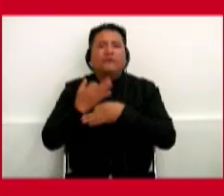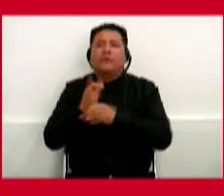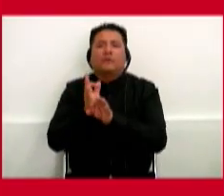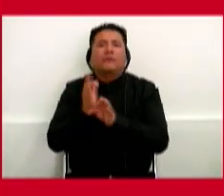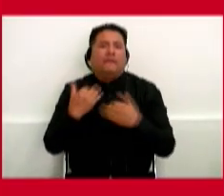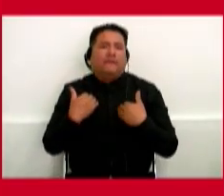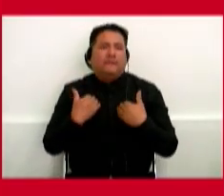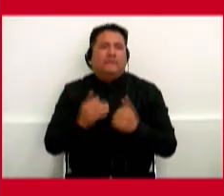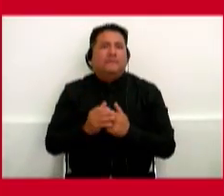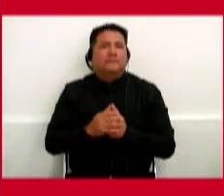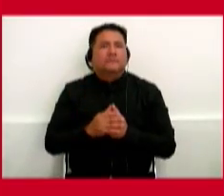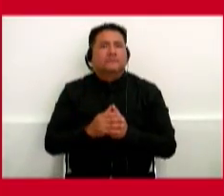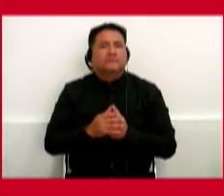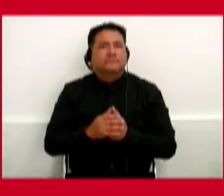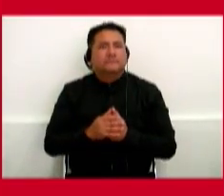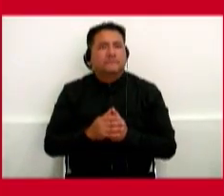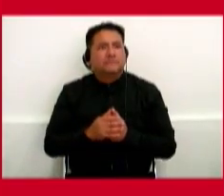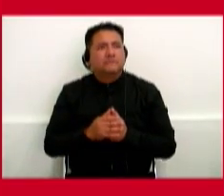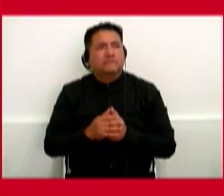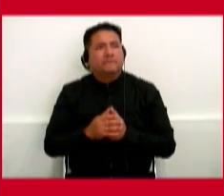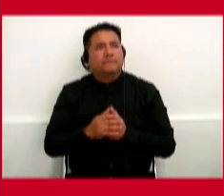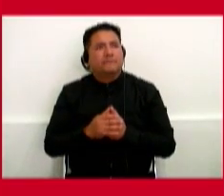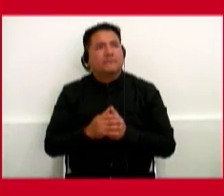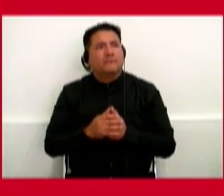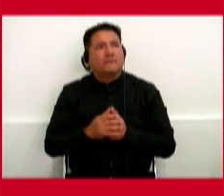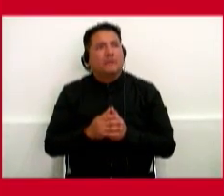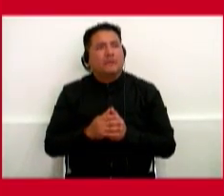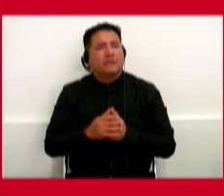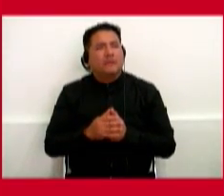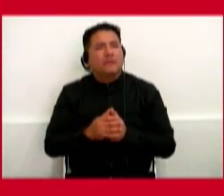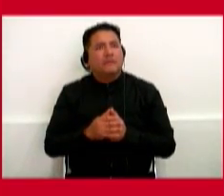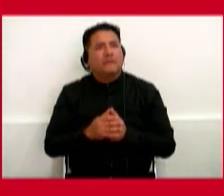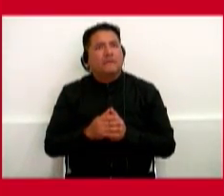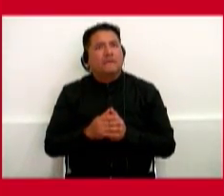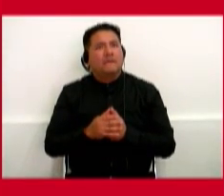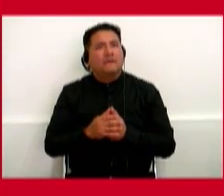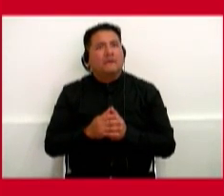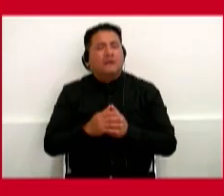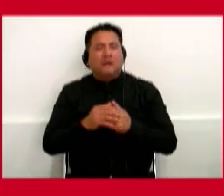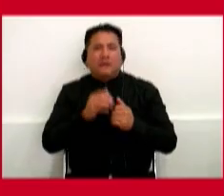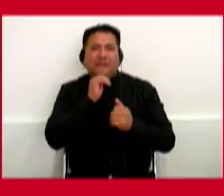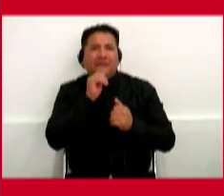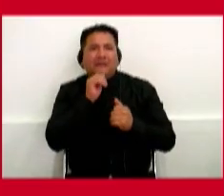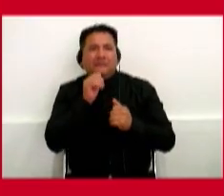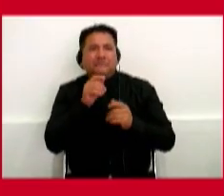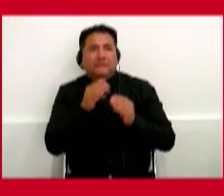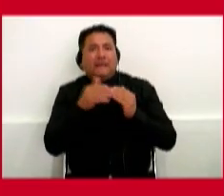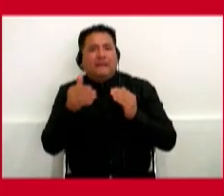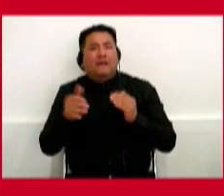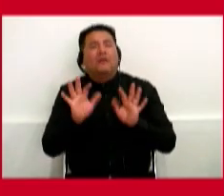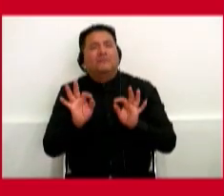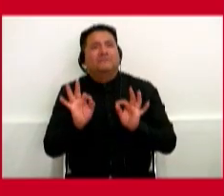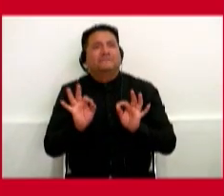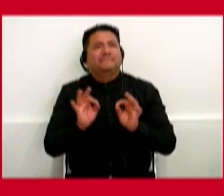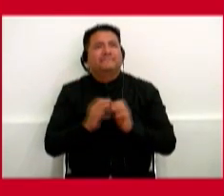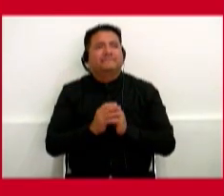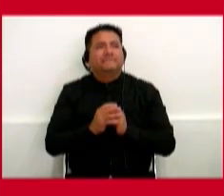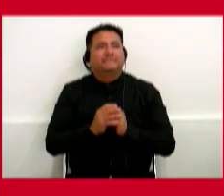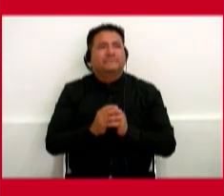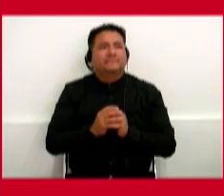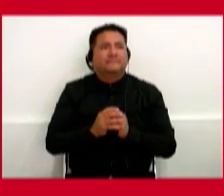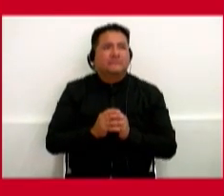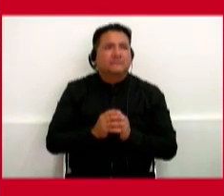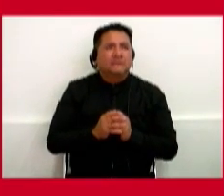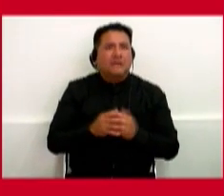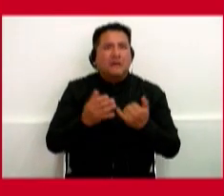Y en ese aspecto, déjenme pasar, no pasa la próxima. Ahí sí. En ese aspecto es que